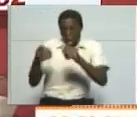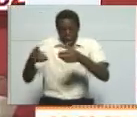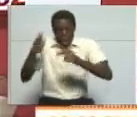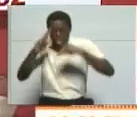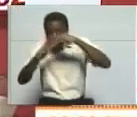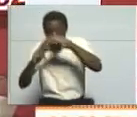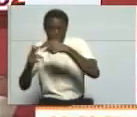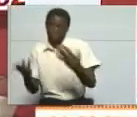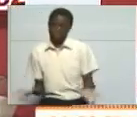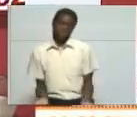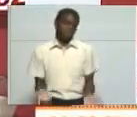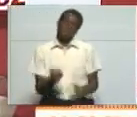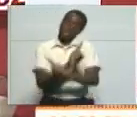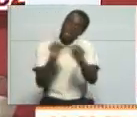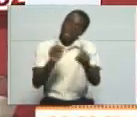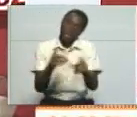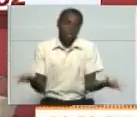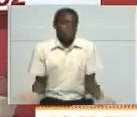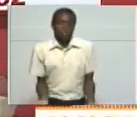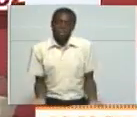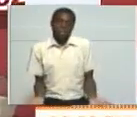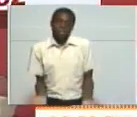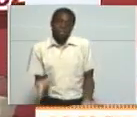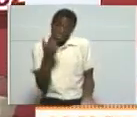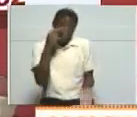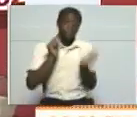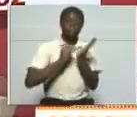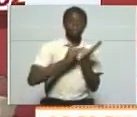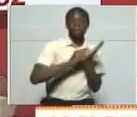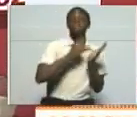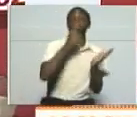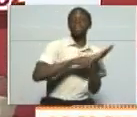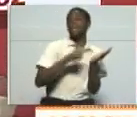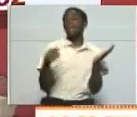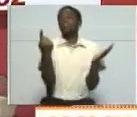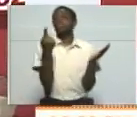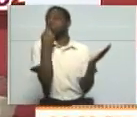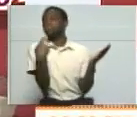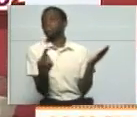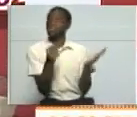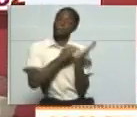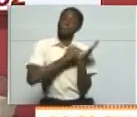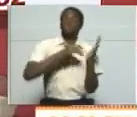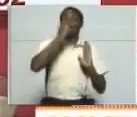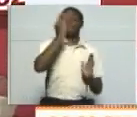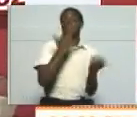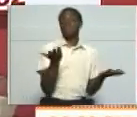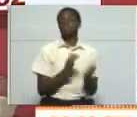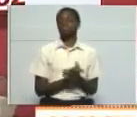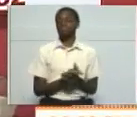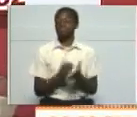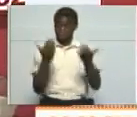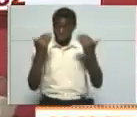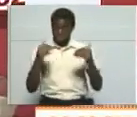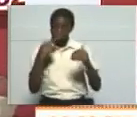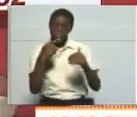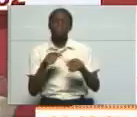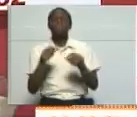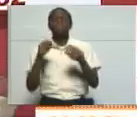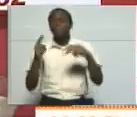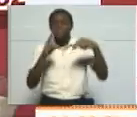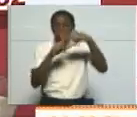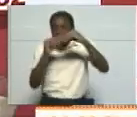1600 a 1 otra vez. 1600 a 1. Es grave que circulen esos videos manipulados y